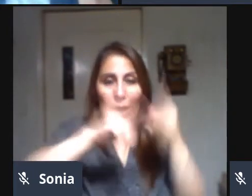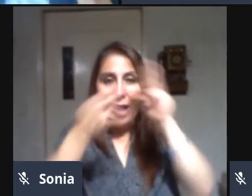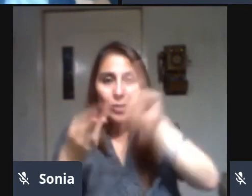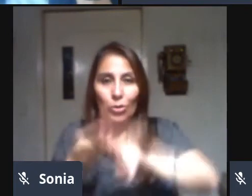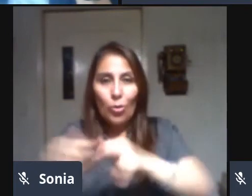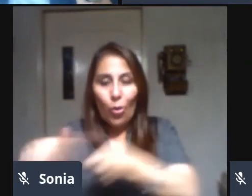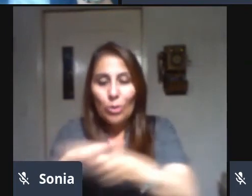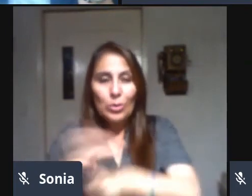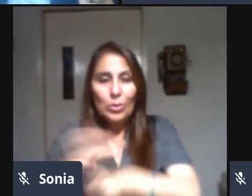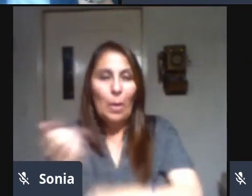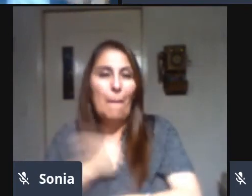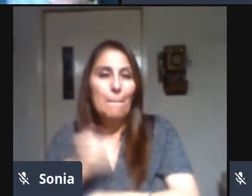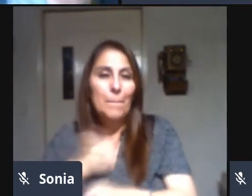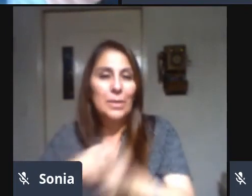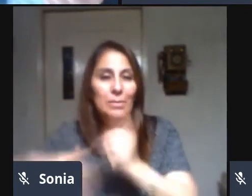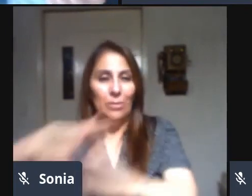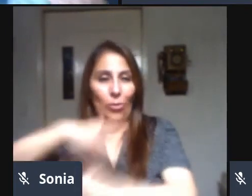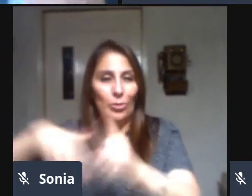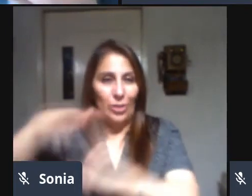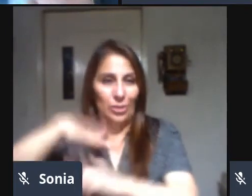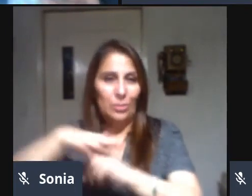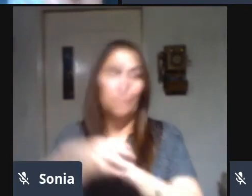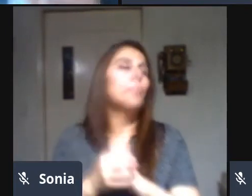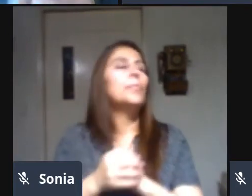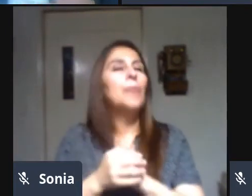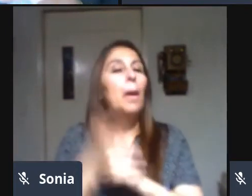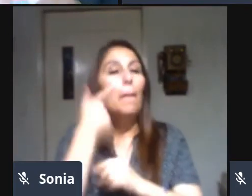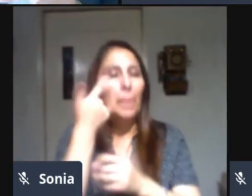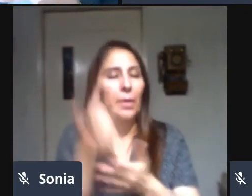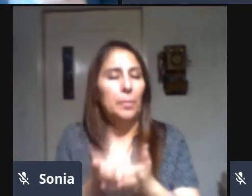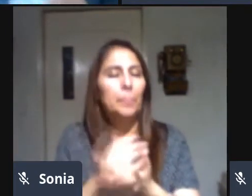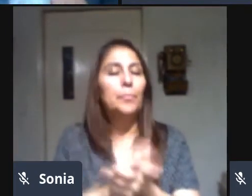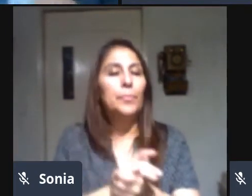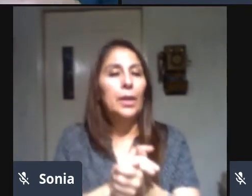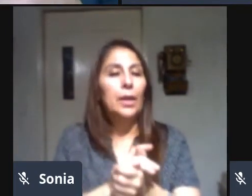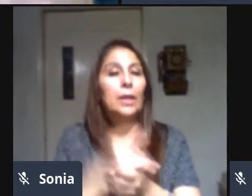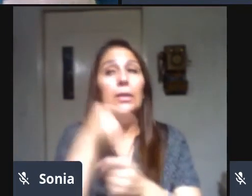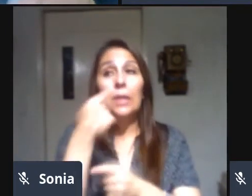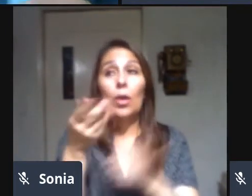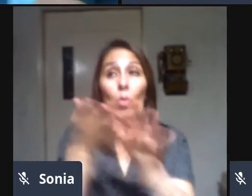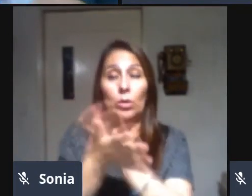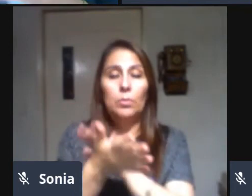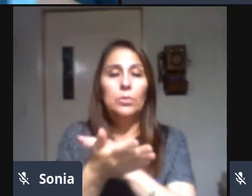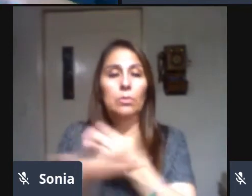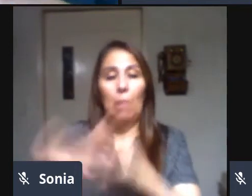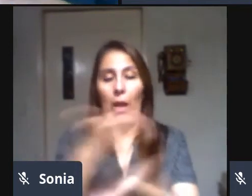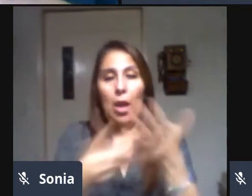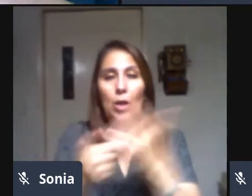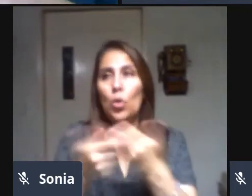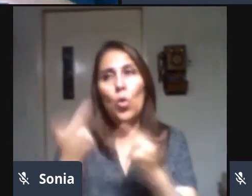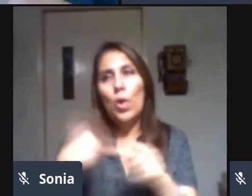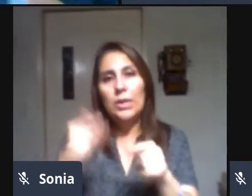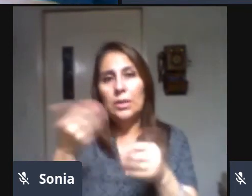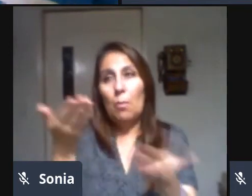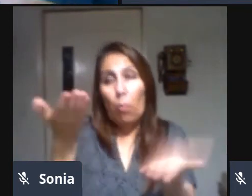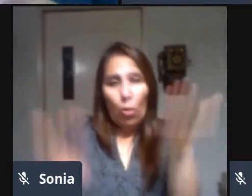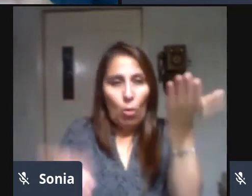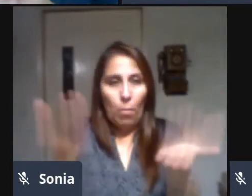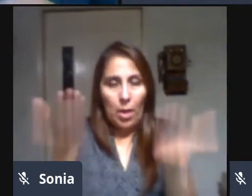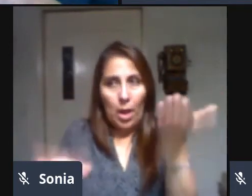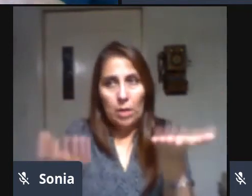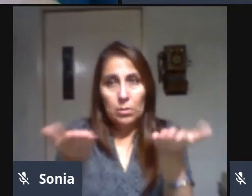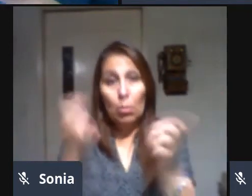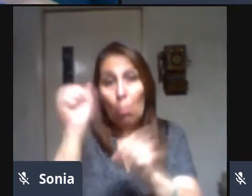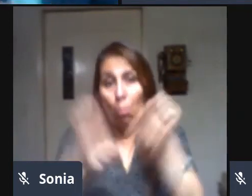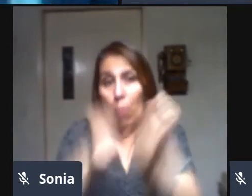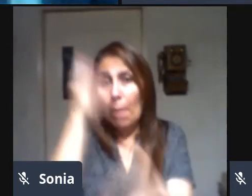cosa muy llamativa se habló de si teníamos una no es por comparar sino es porque puede pasar para saberlo en